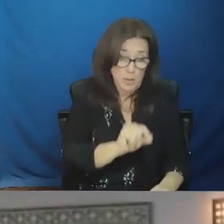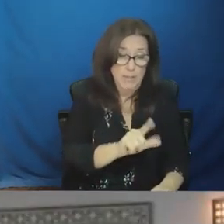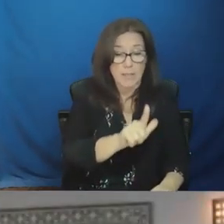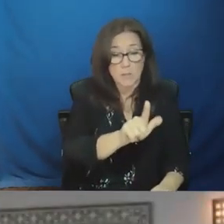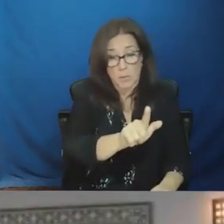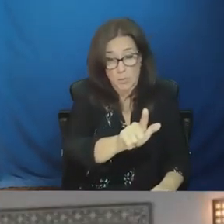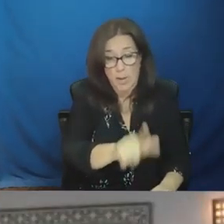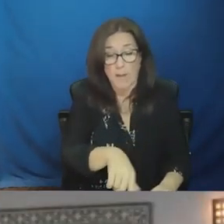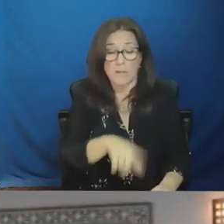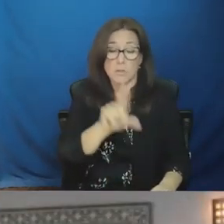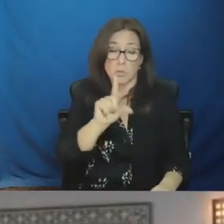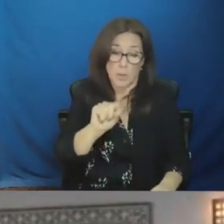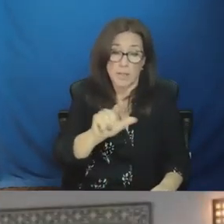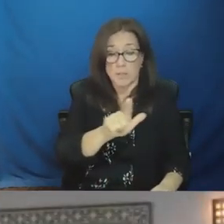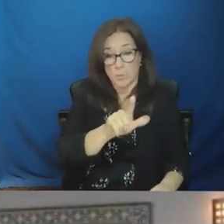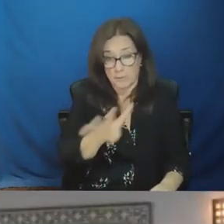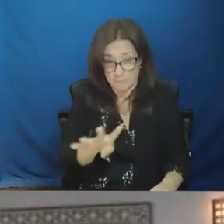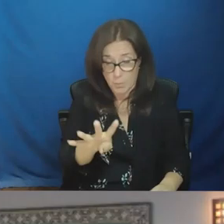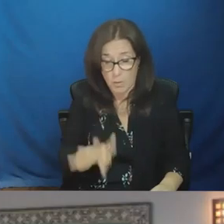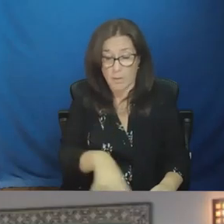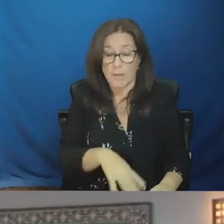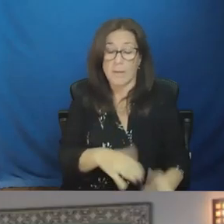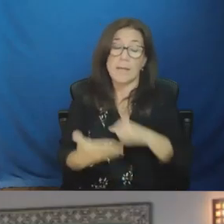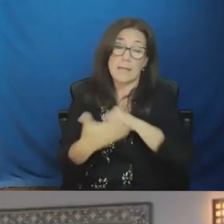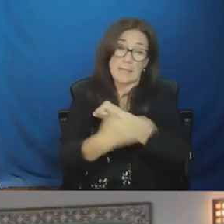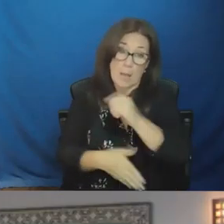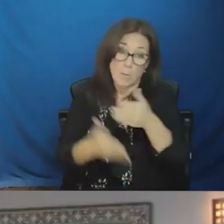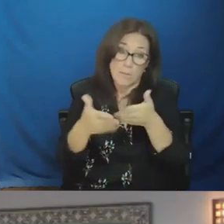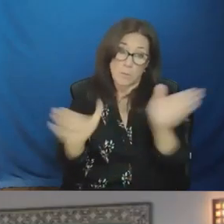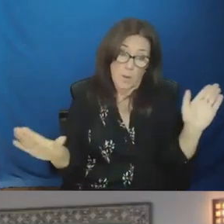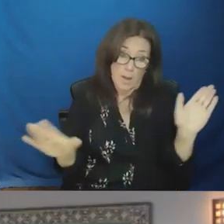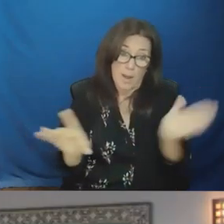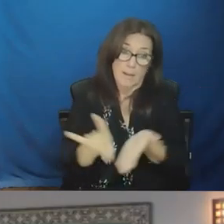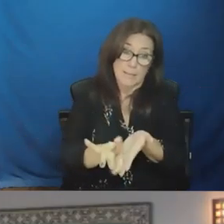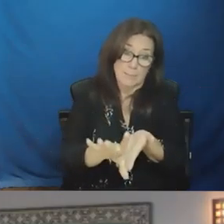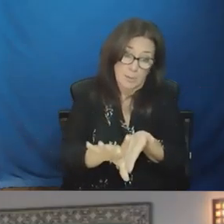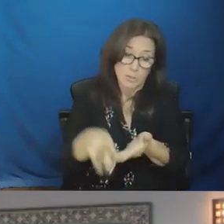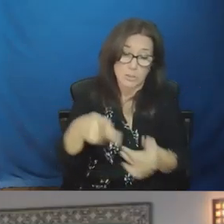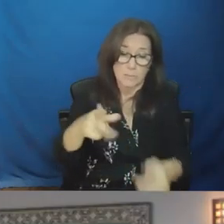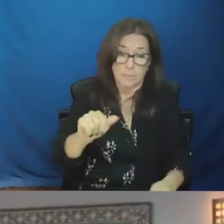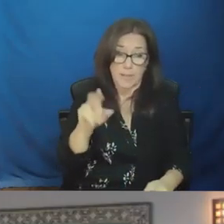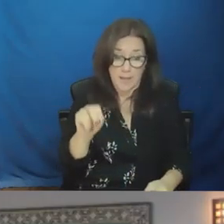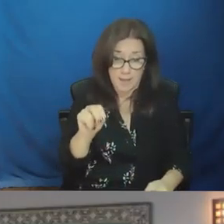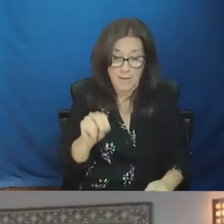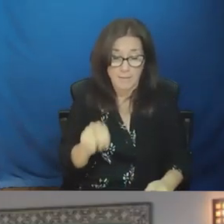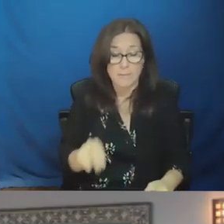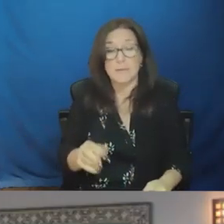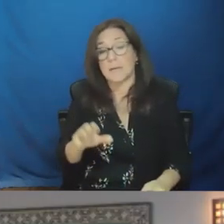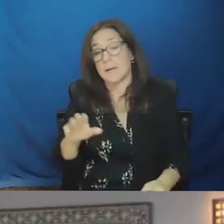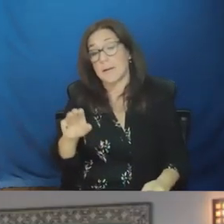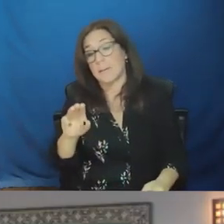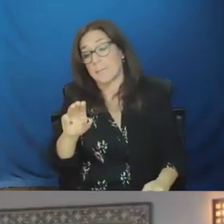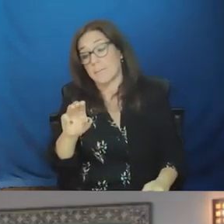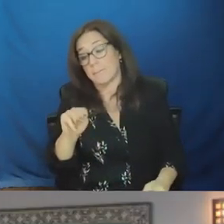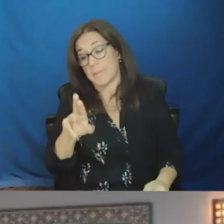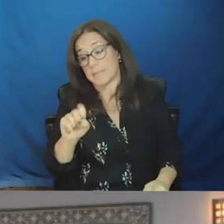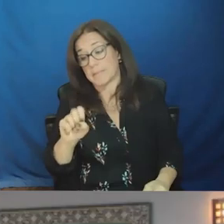eso pues les voy a pedir que hagan una moción para la aprobación de este plan de